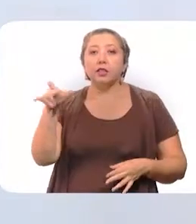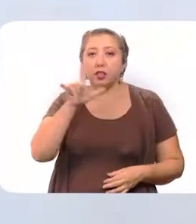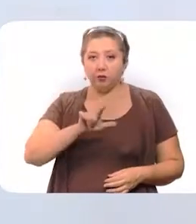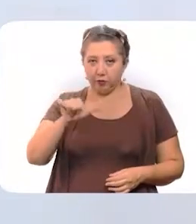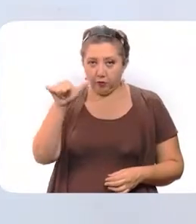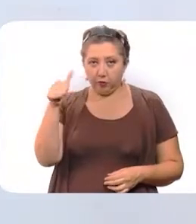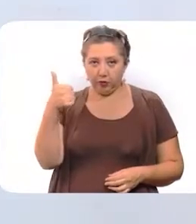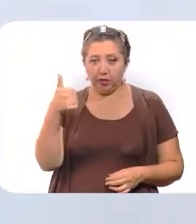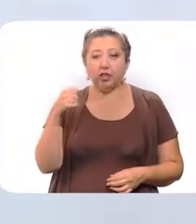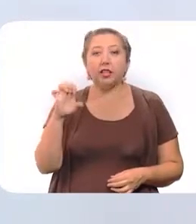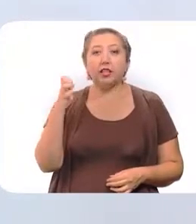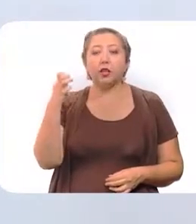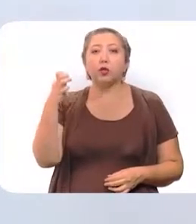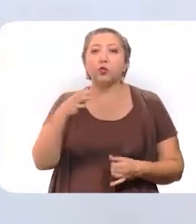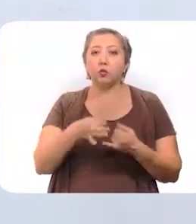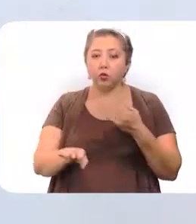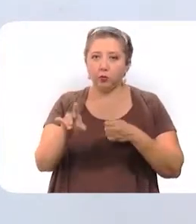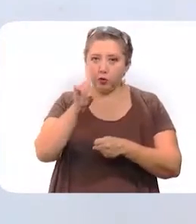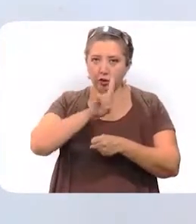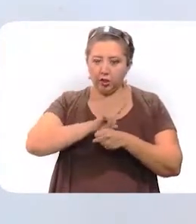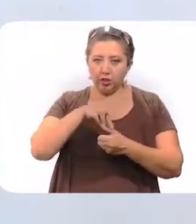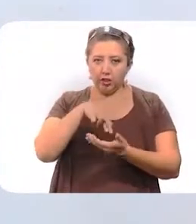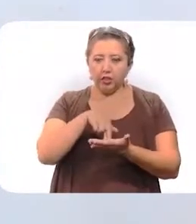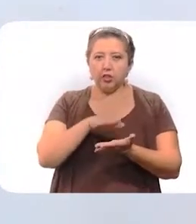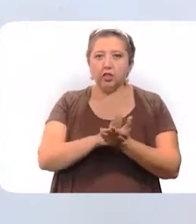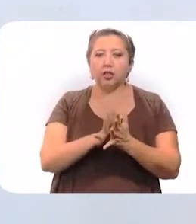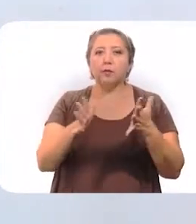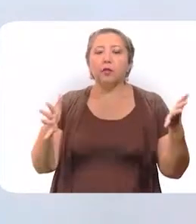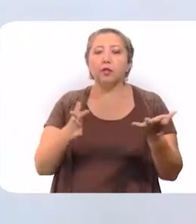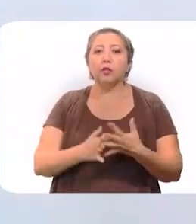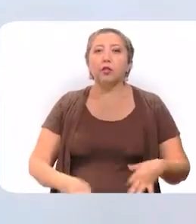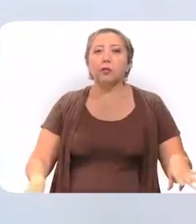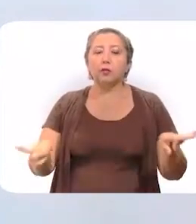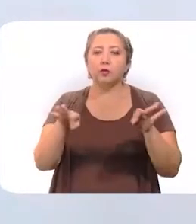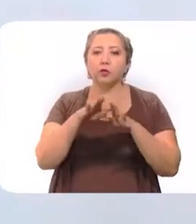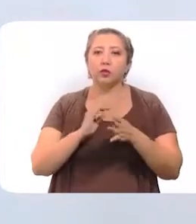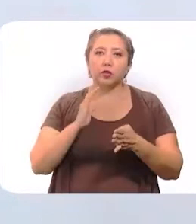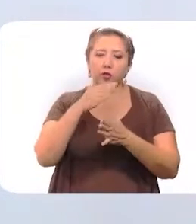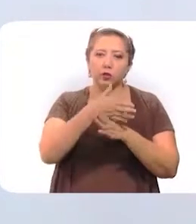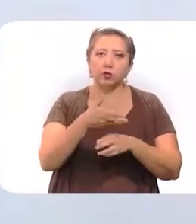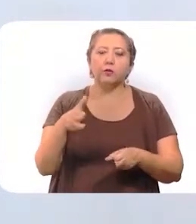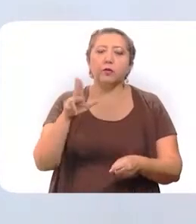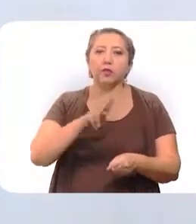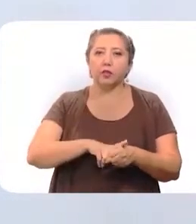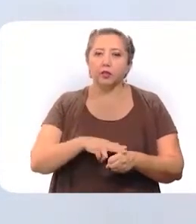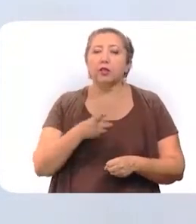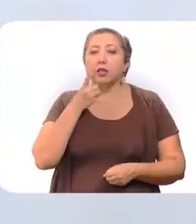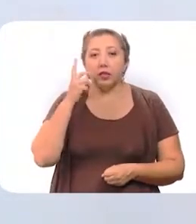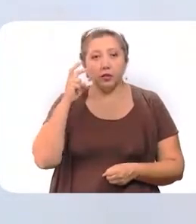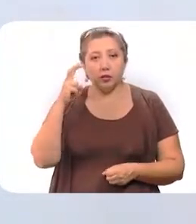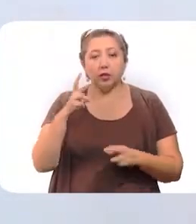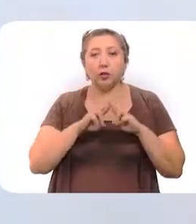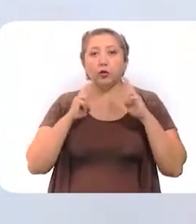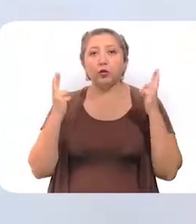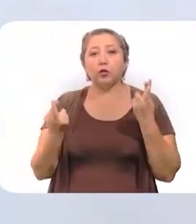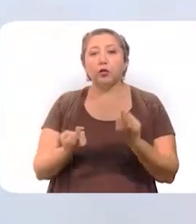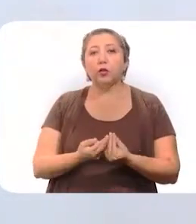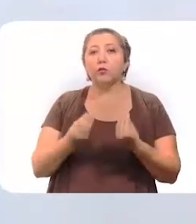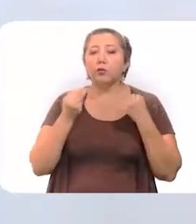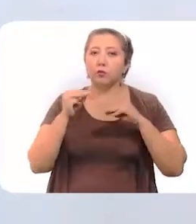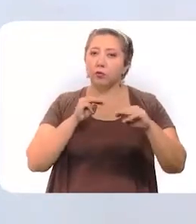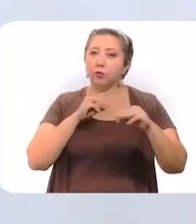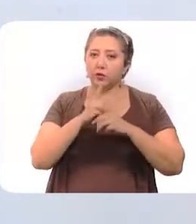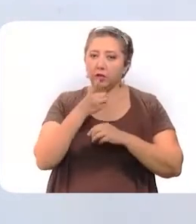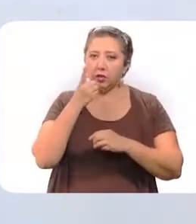este lunes 11 de enero. En los últimos días se ha registrado un incremento importante en los ingresos hospitalarios, reflejo de las reuniones y la alta